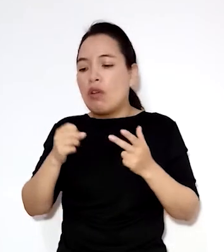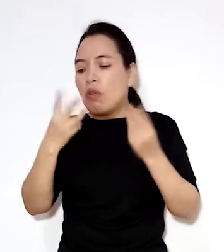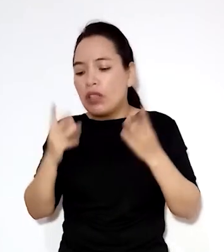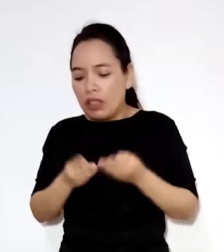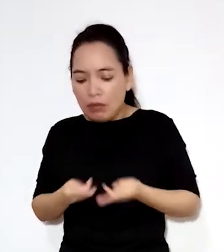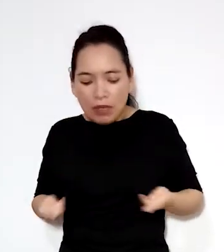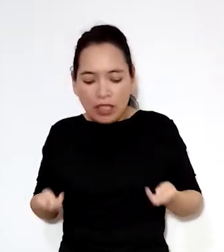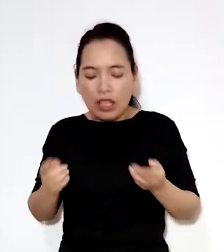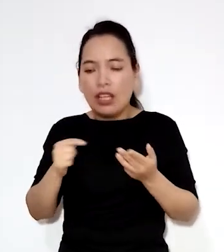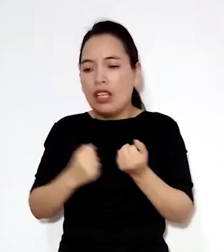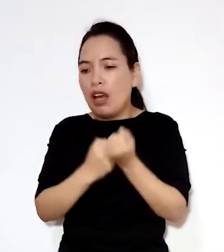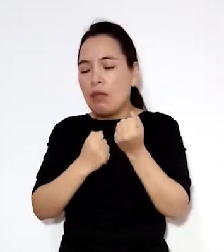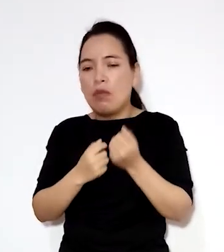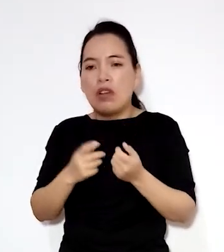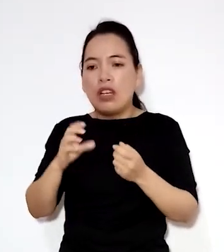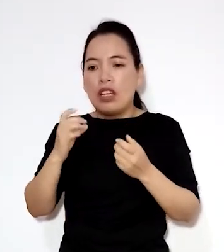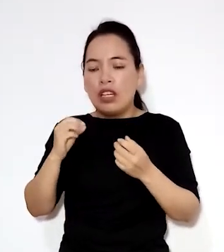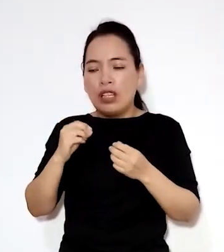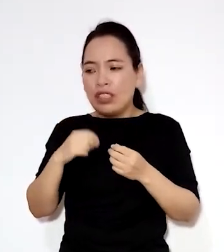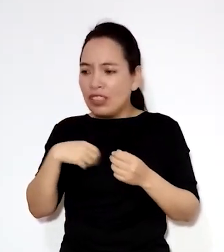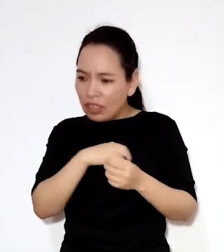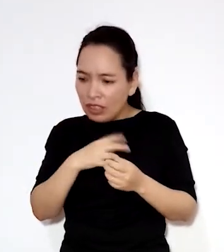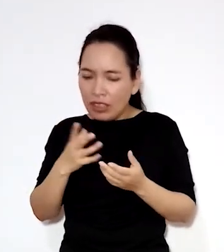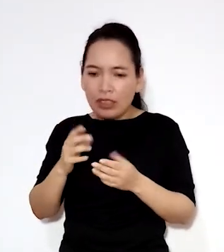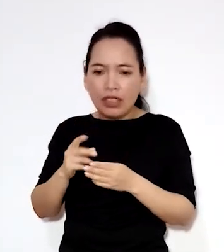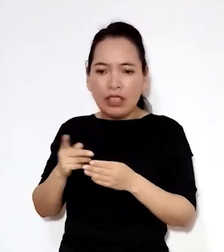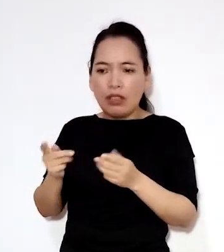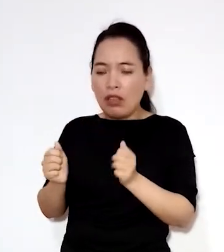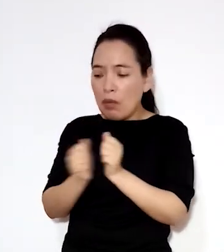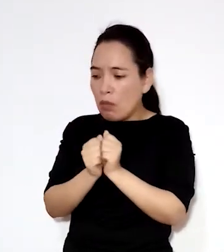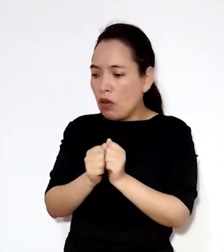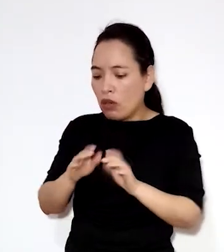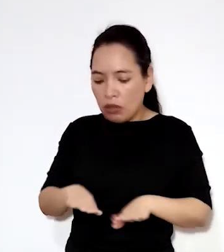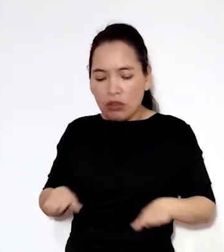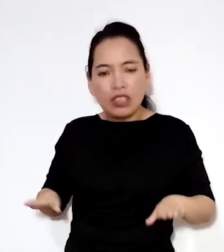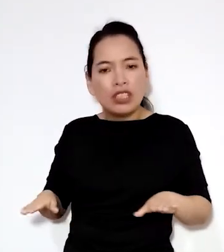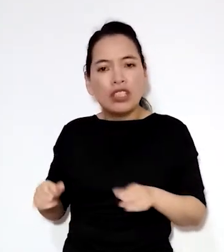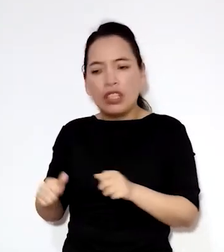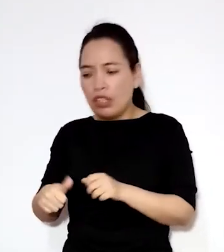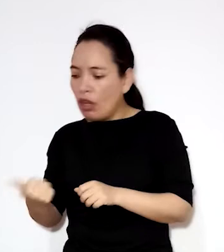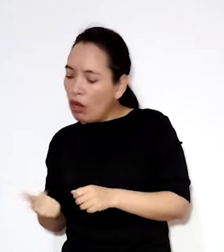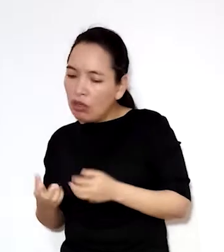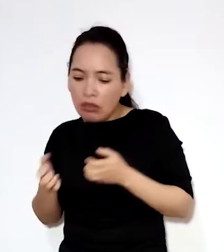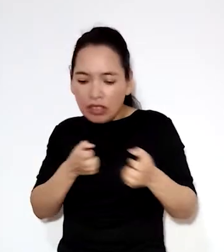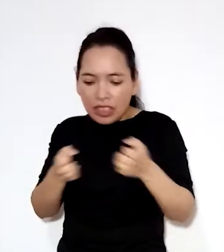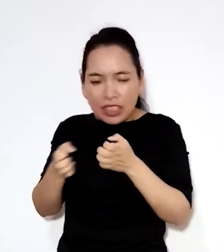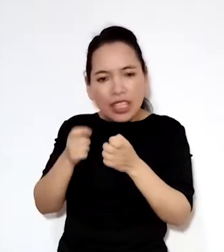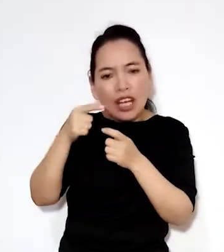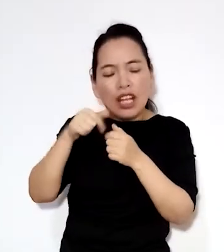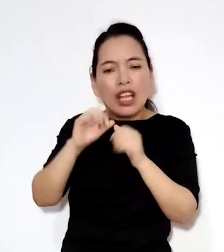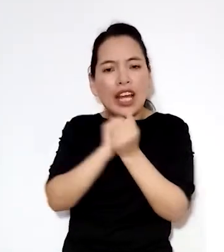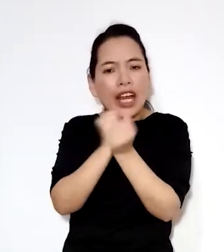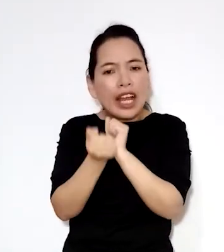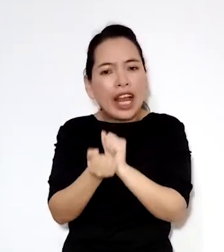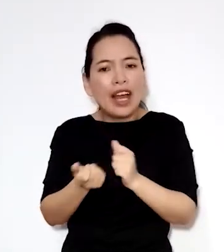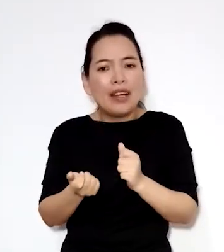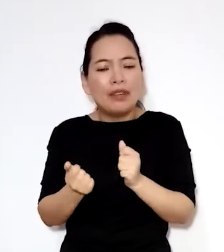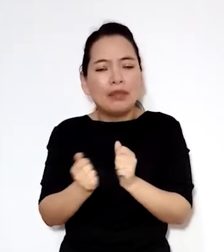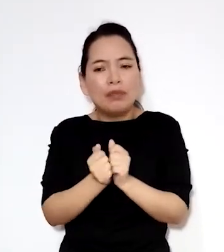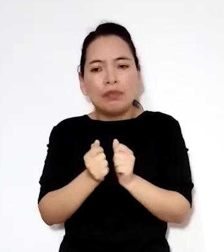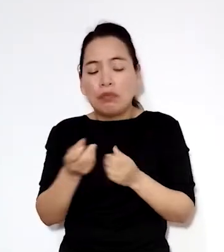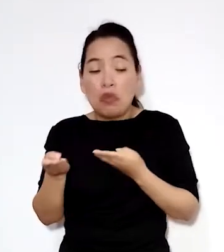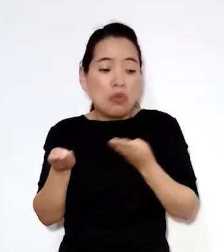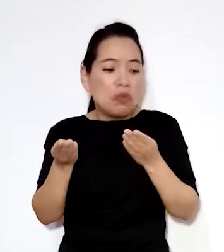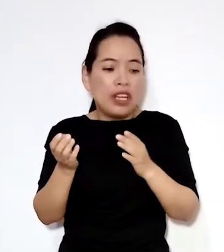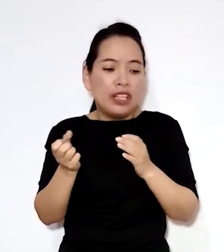profesionales necesitamos que acompañen? ¿Cuántos maestros sombra? ¿Cuántas medidas de apoyo? Sino en estrategias de apoyo de pares con